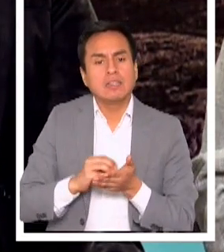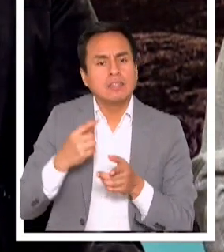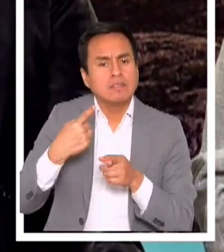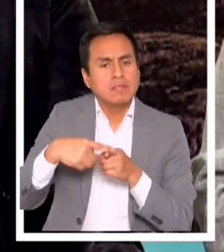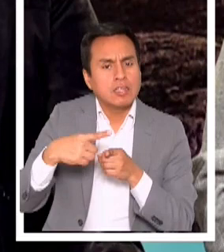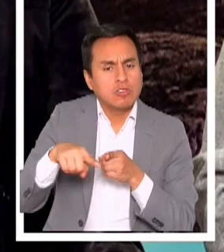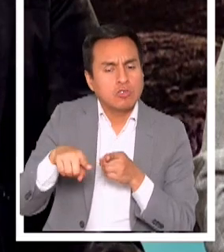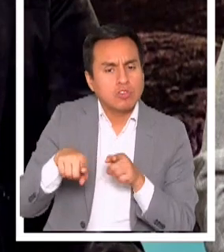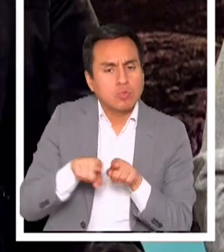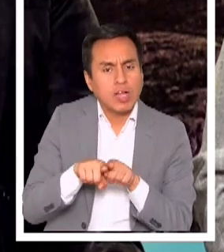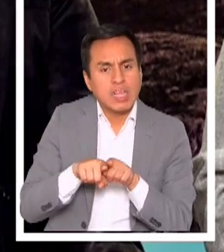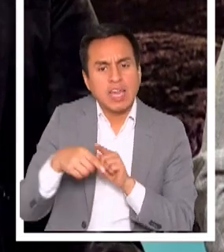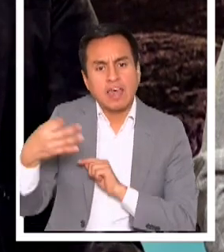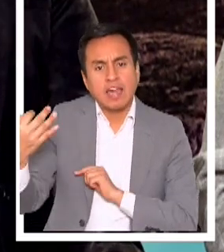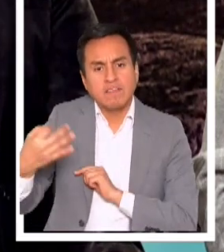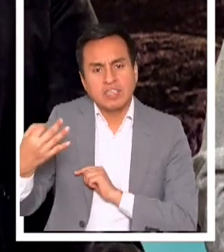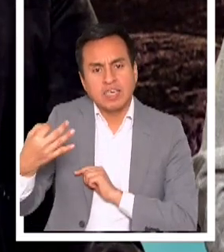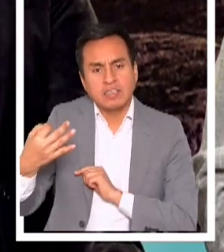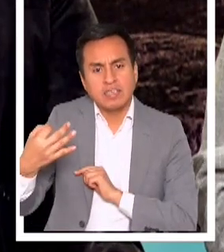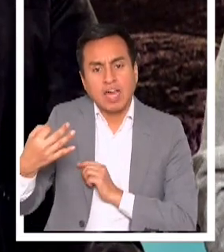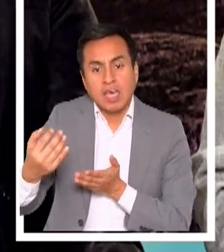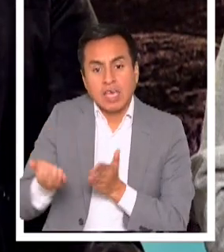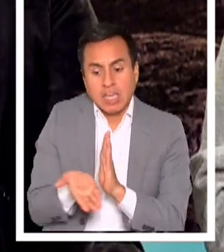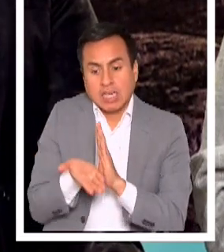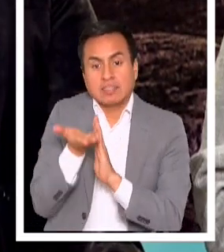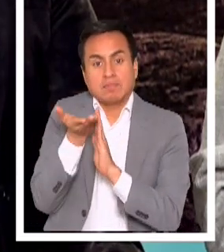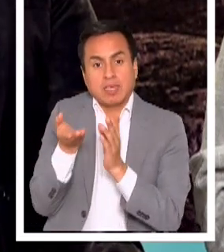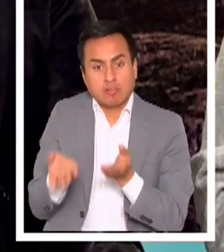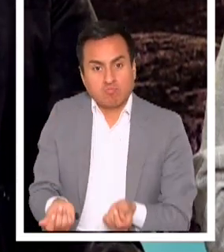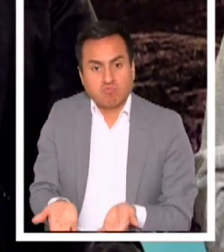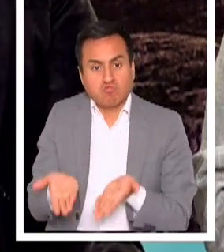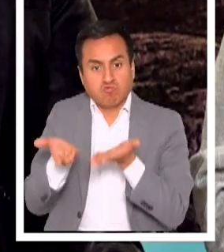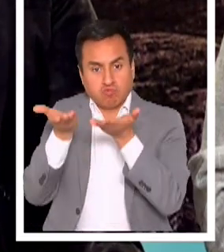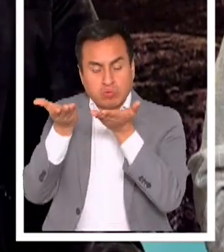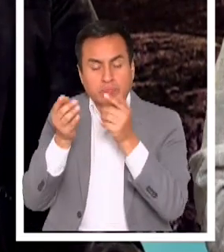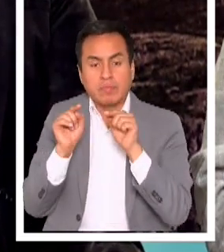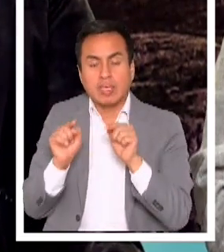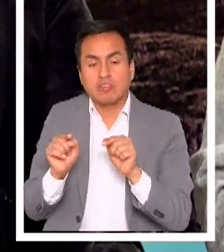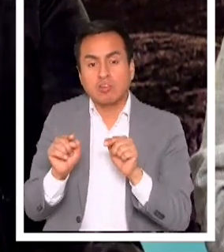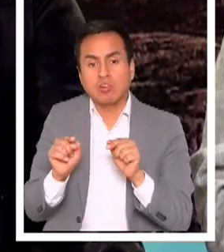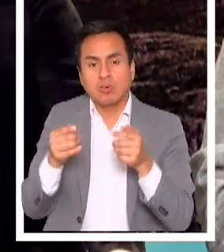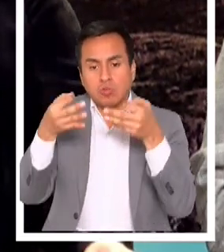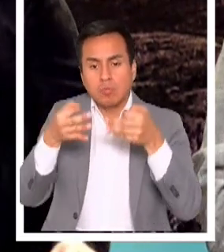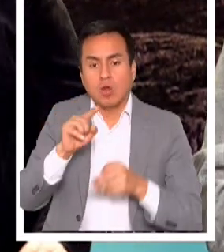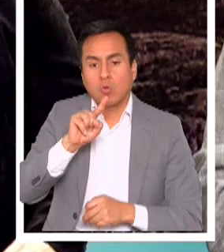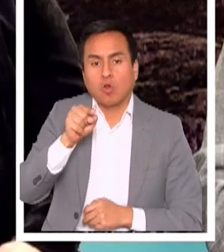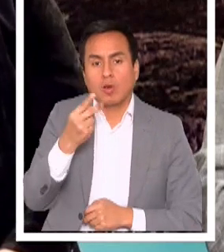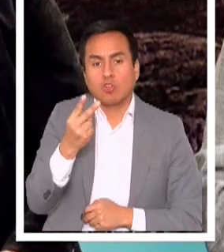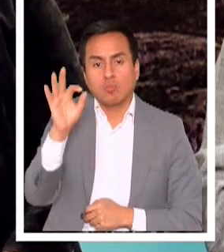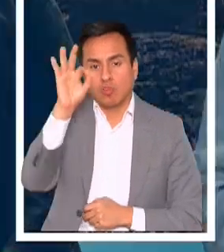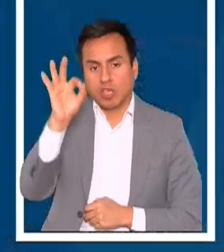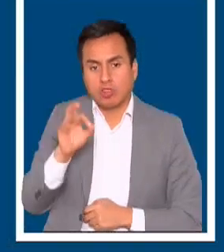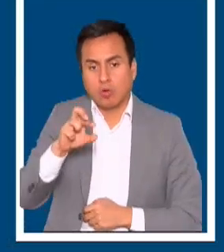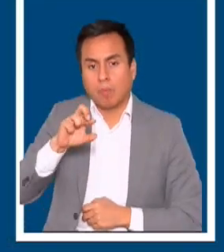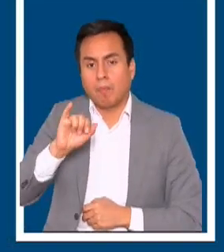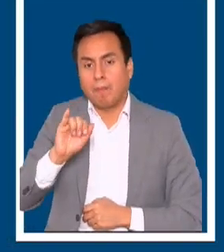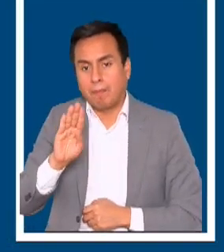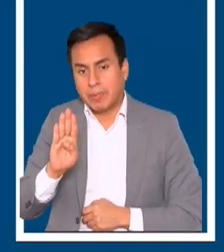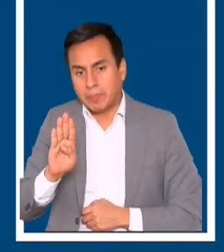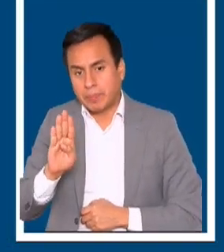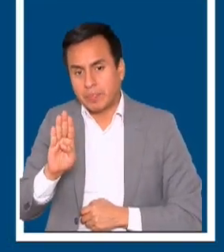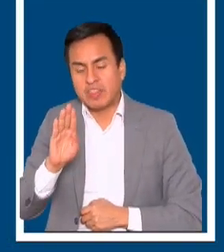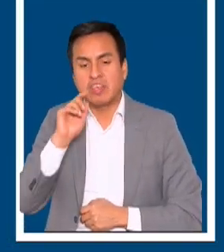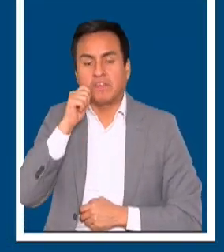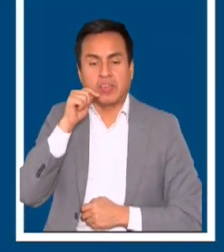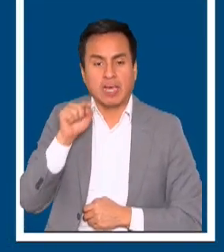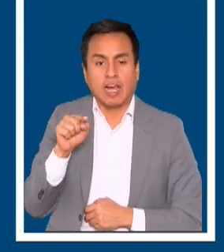de la de la eficiencia y el crecimiento todo eso suma uno coma dos por ciento del producto con lo